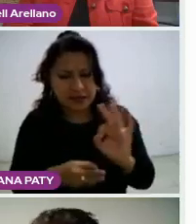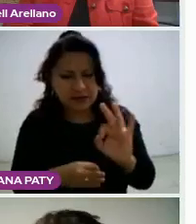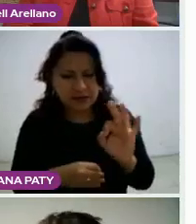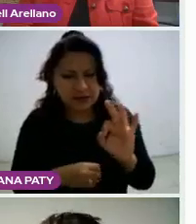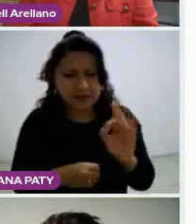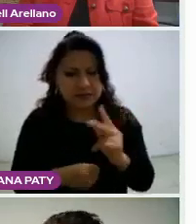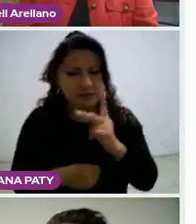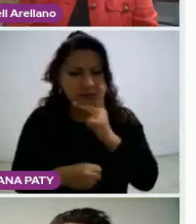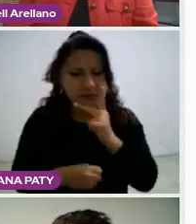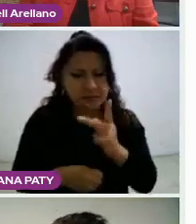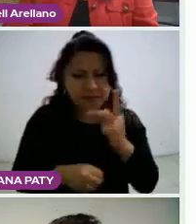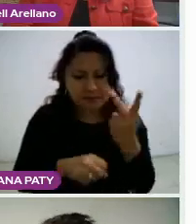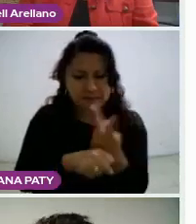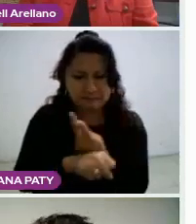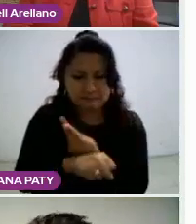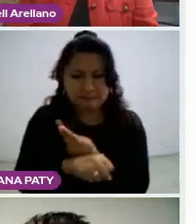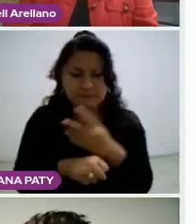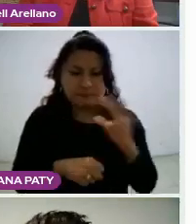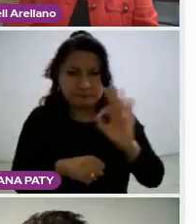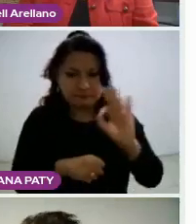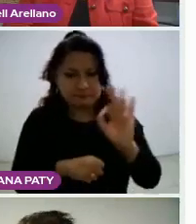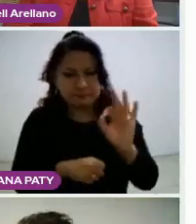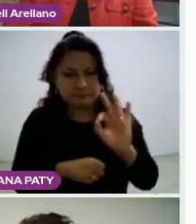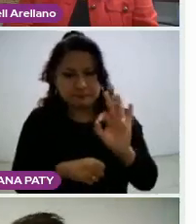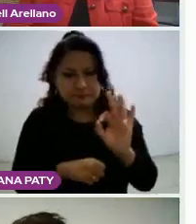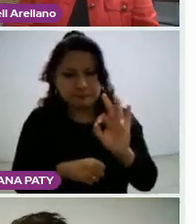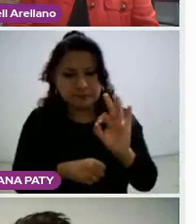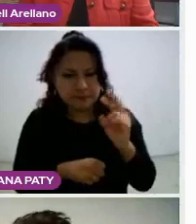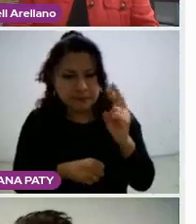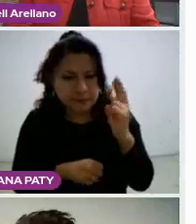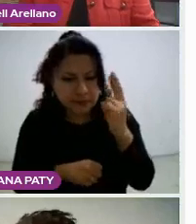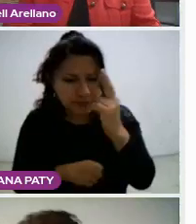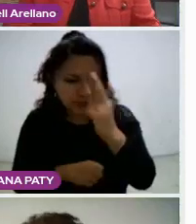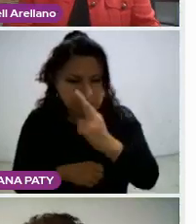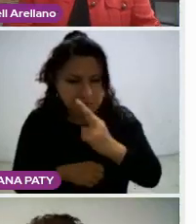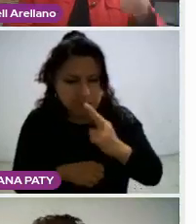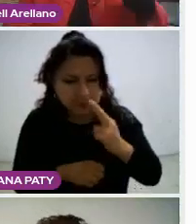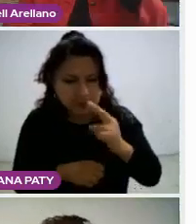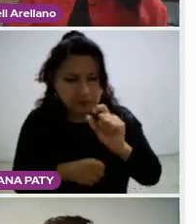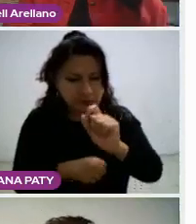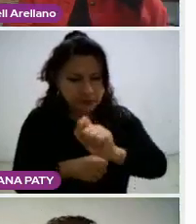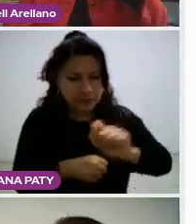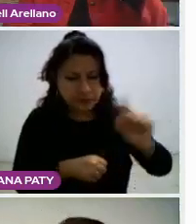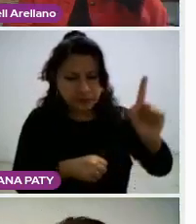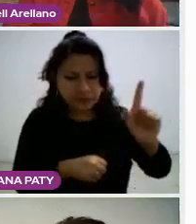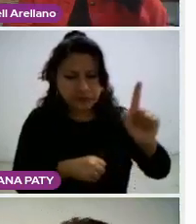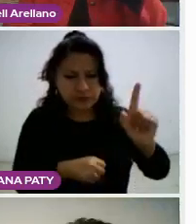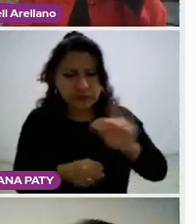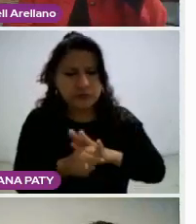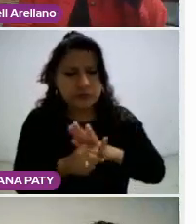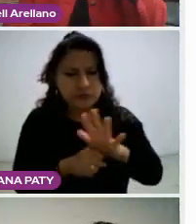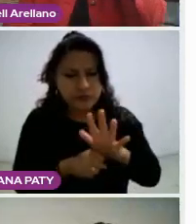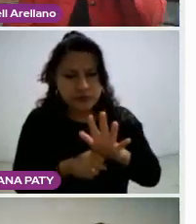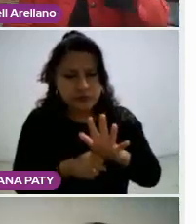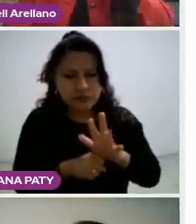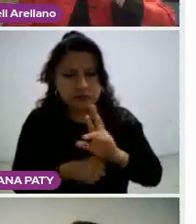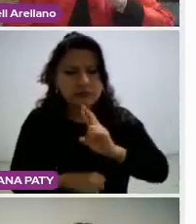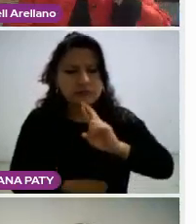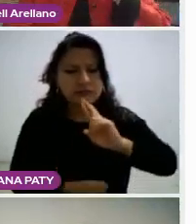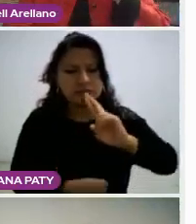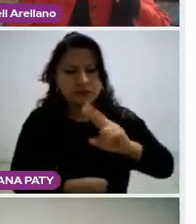por un profesional, ¿no? Pero como les decía, ¿qué consecuencias puede tener la lexitimia? Primero que nada,